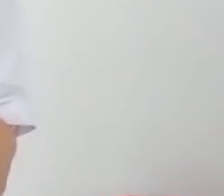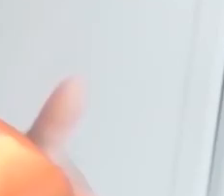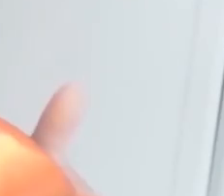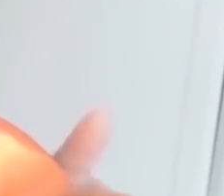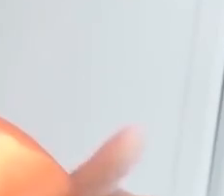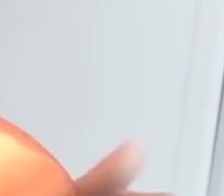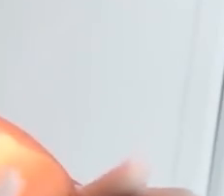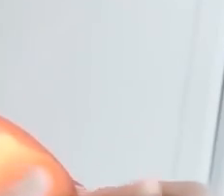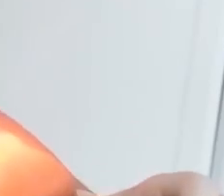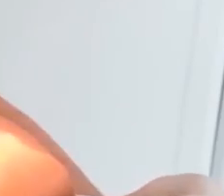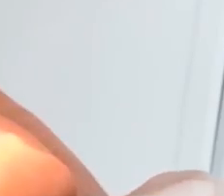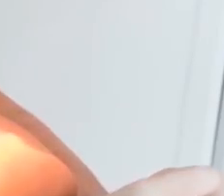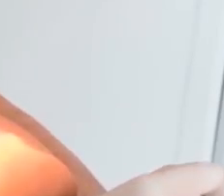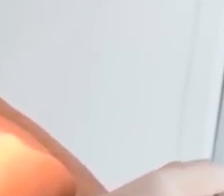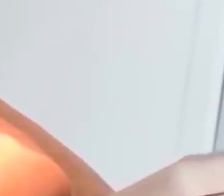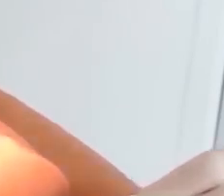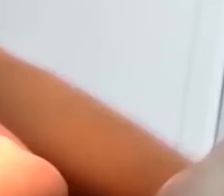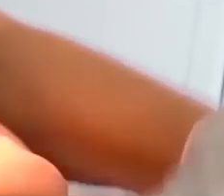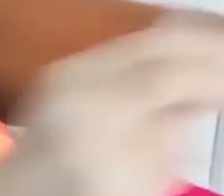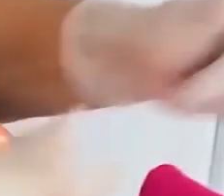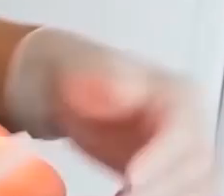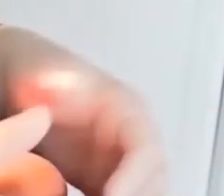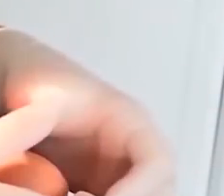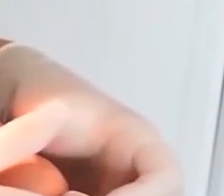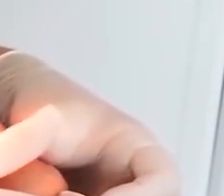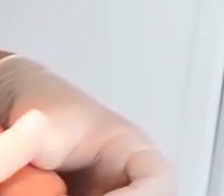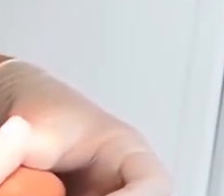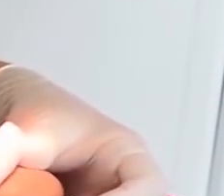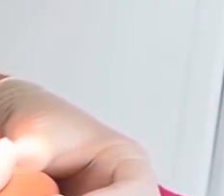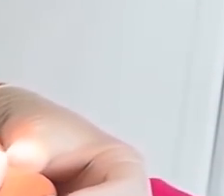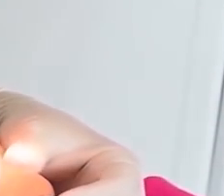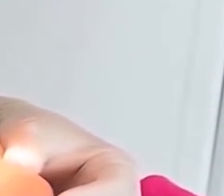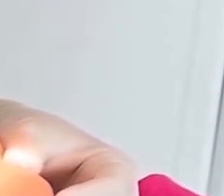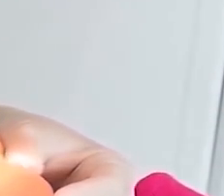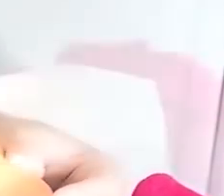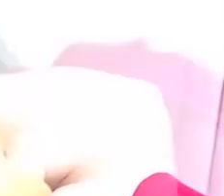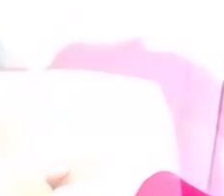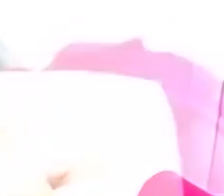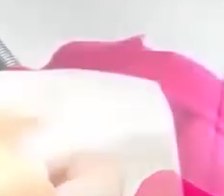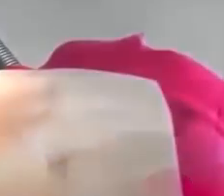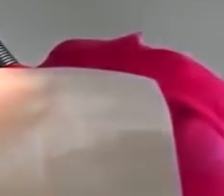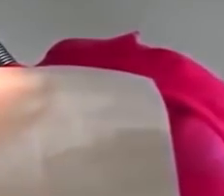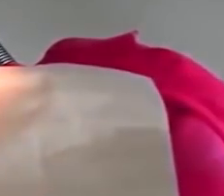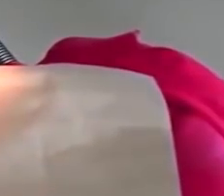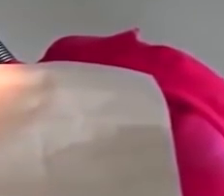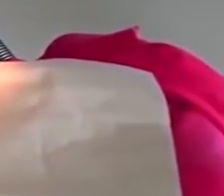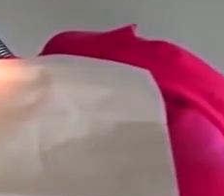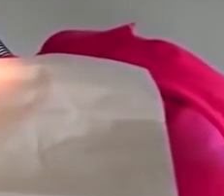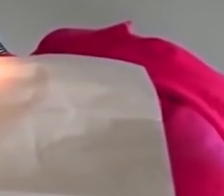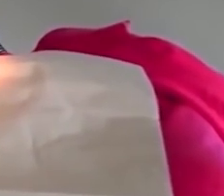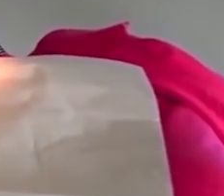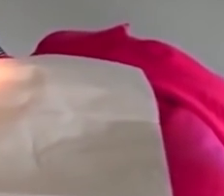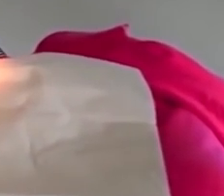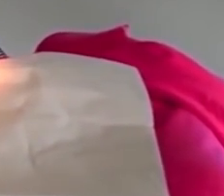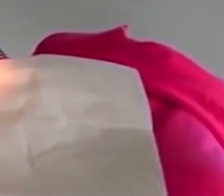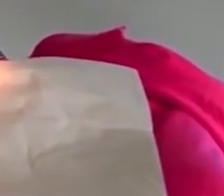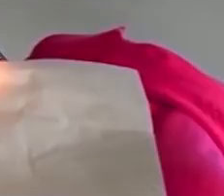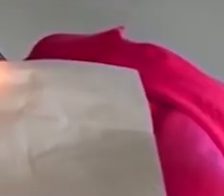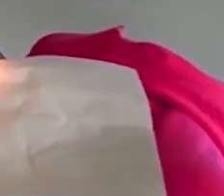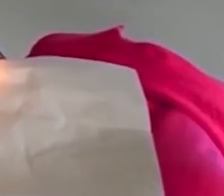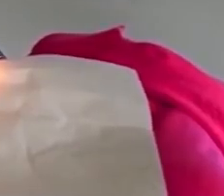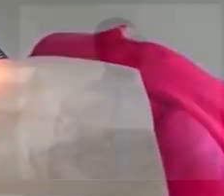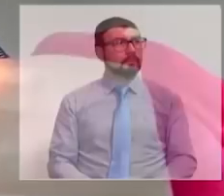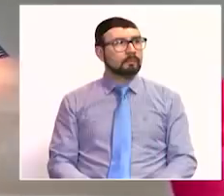la odontología como parte del proceso del Día para tu Salud y de